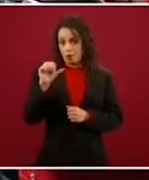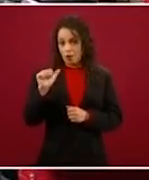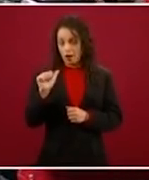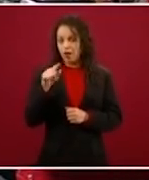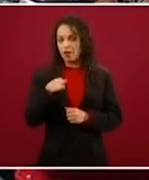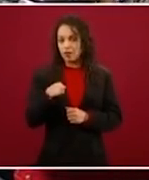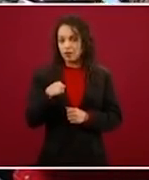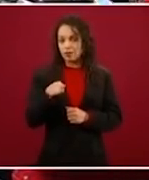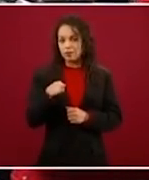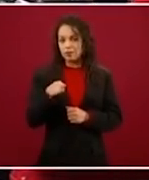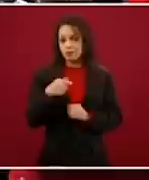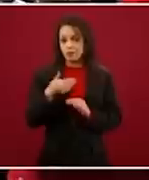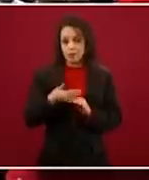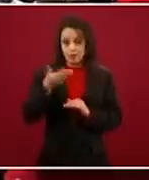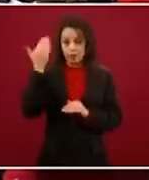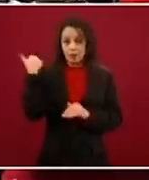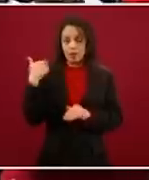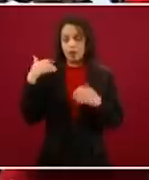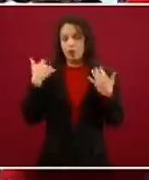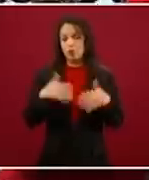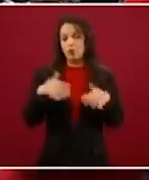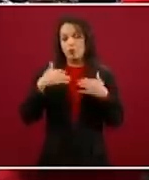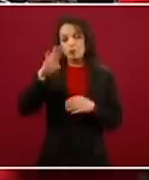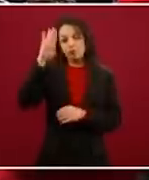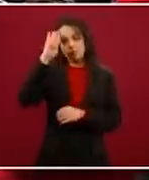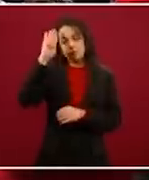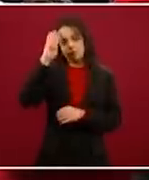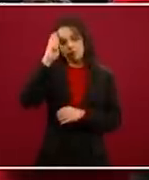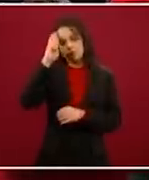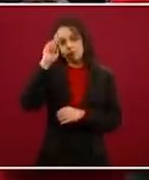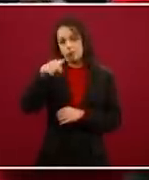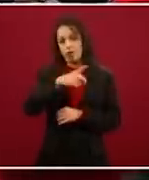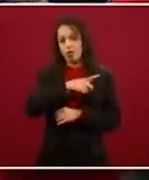significó una deuda de